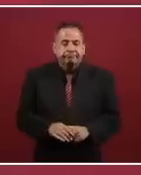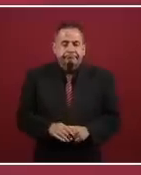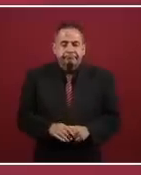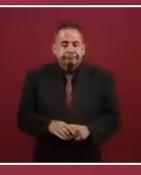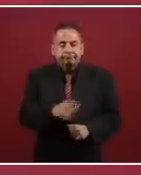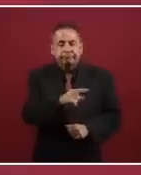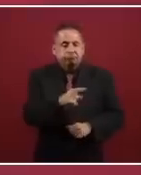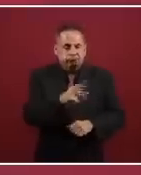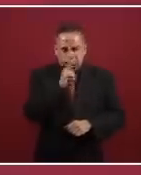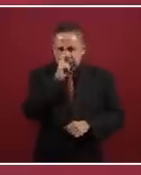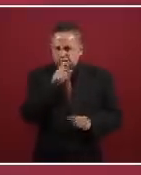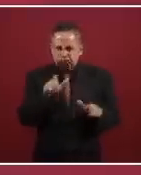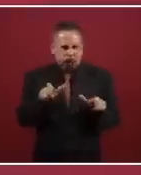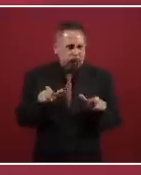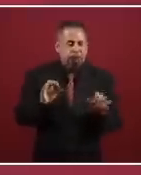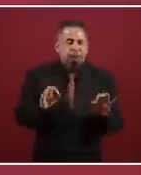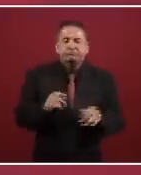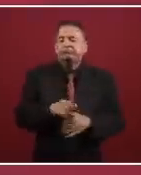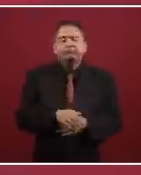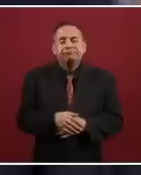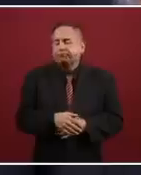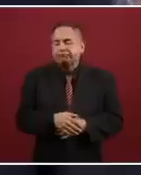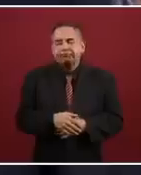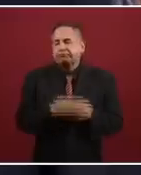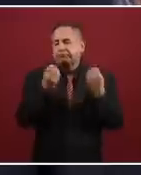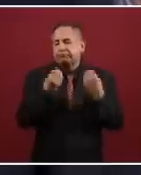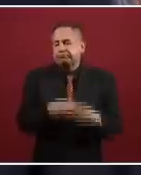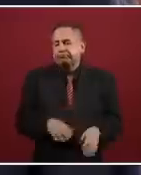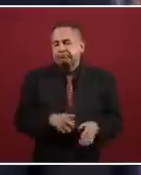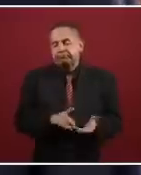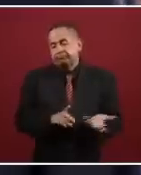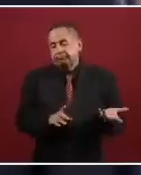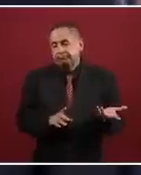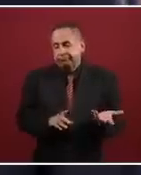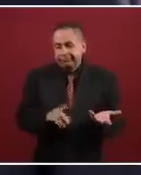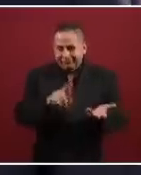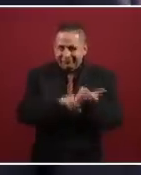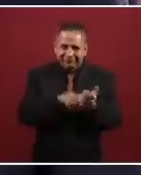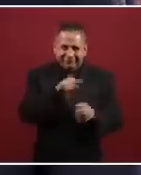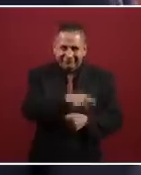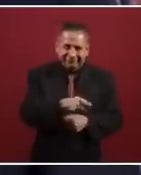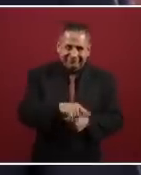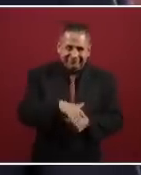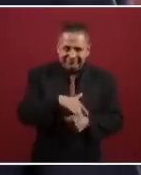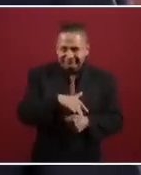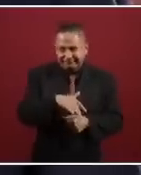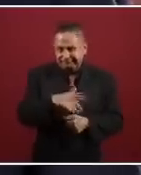relajó la disciplina y se cometieron